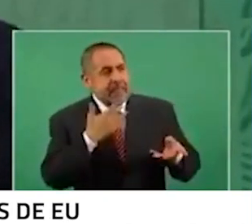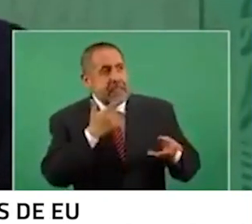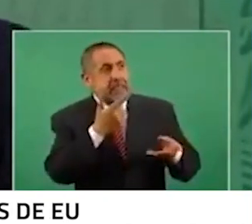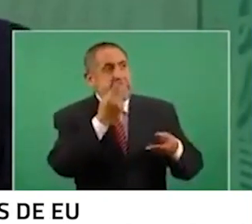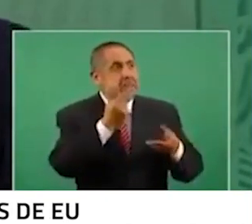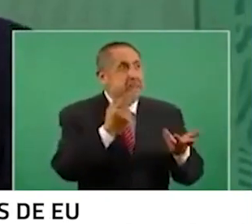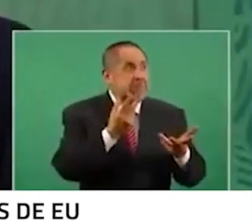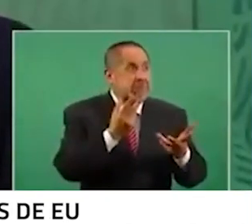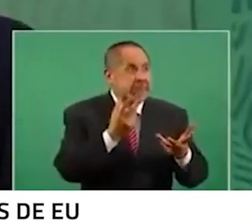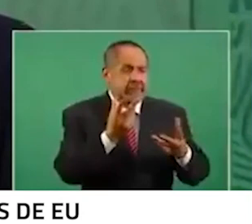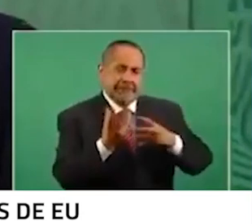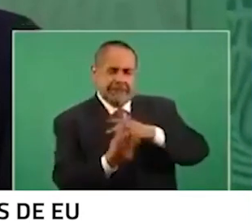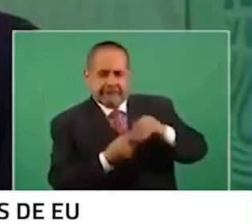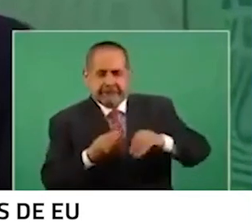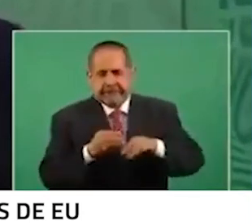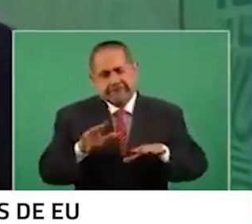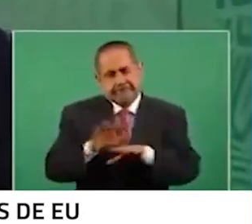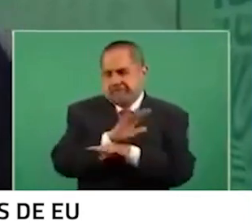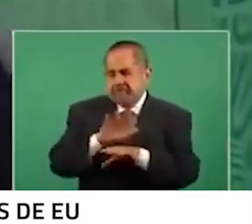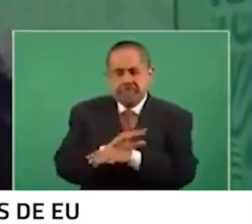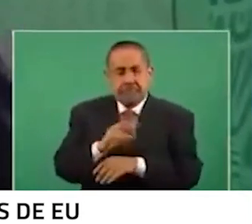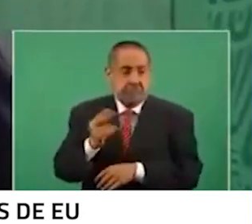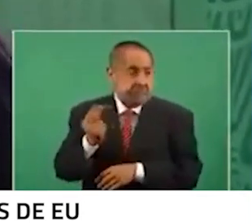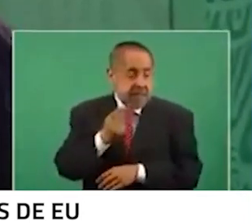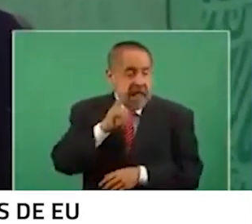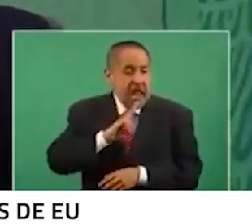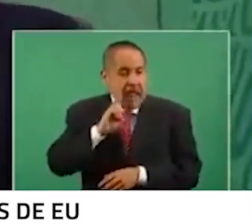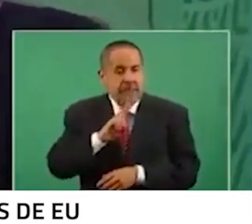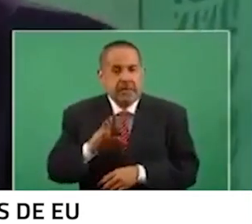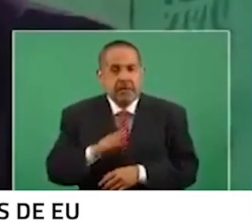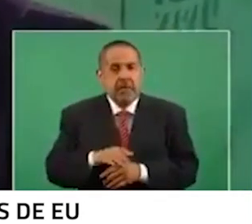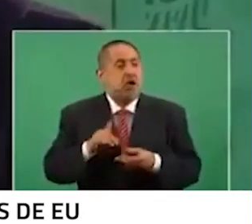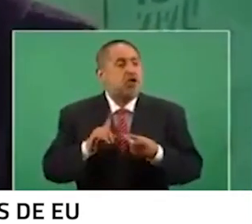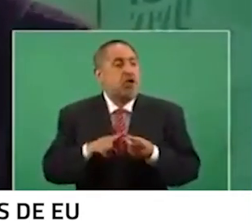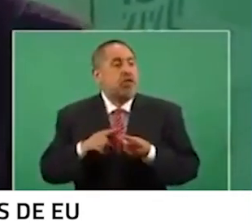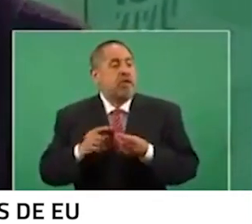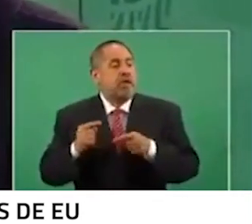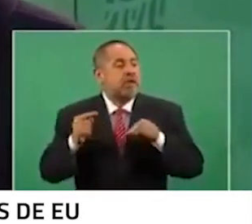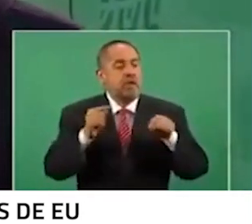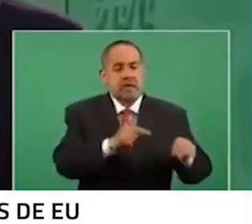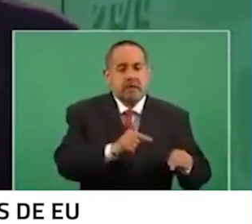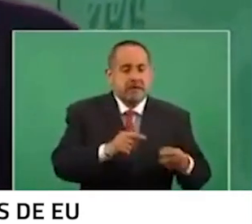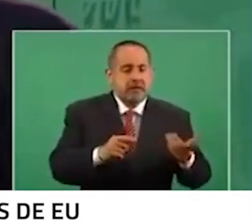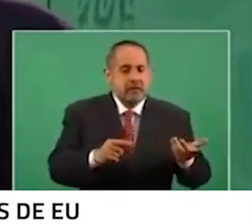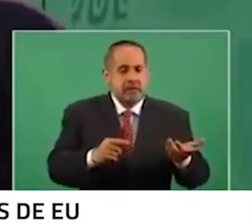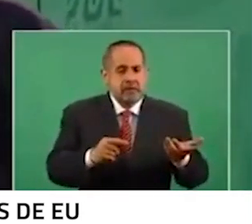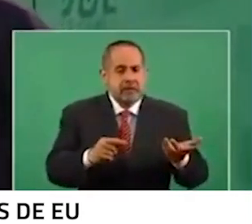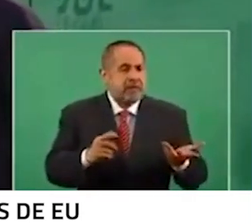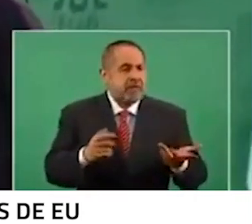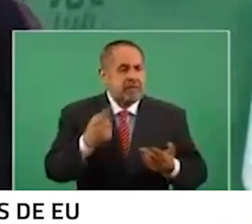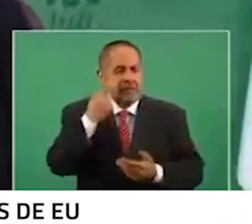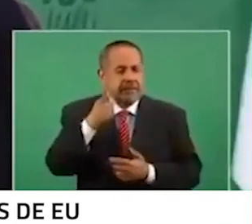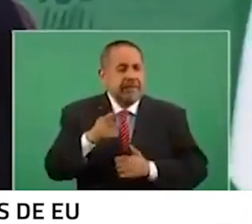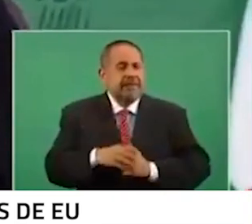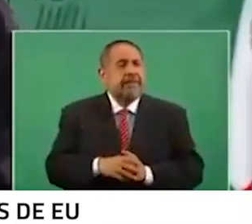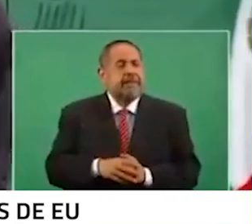necesita si se requiere las fuentes d